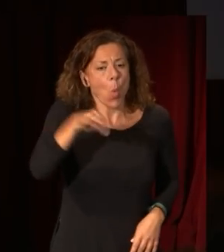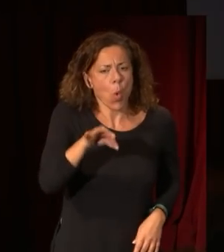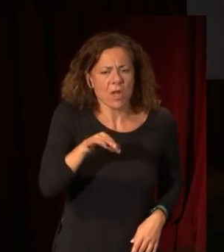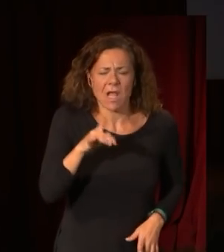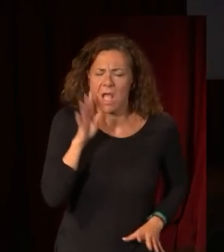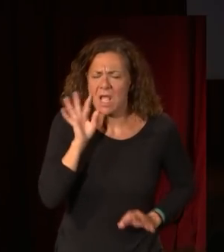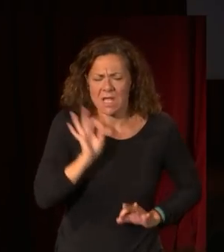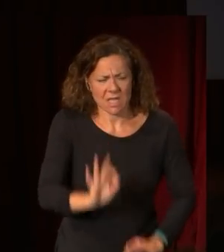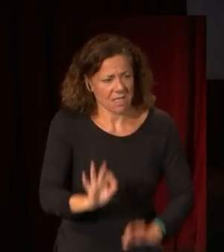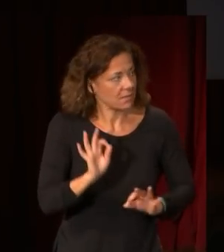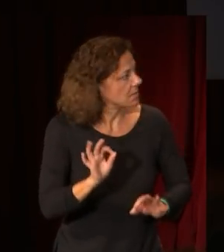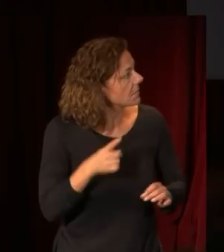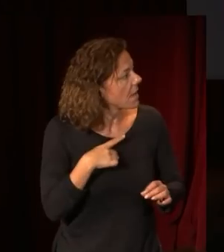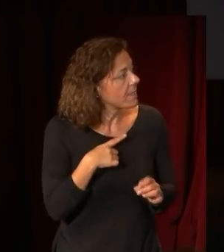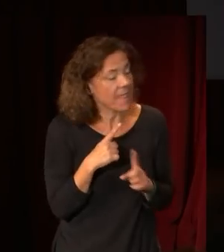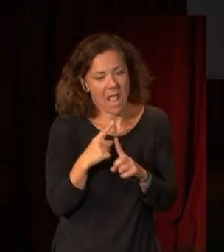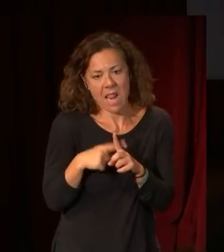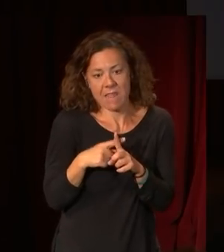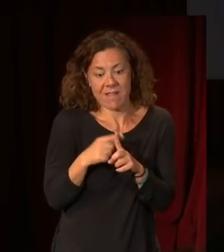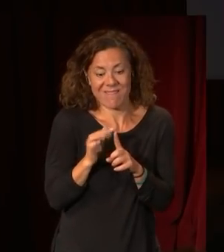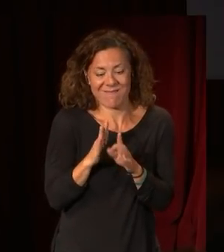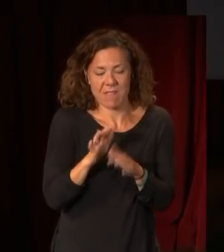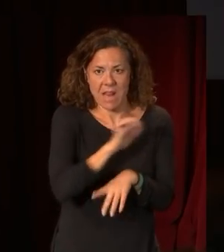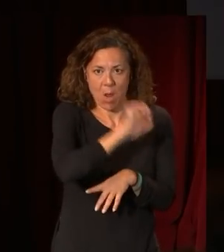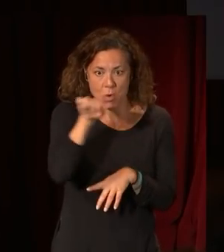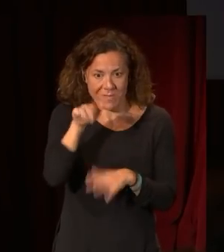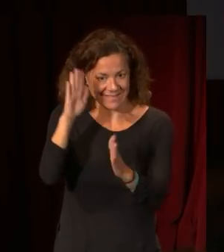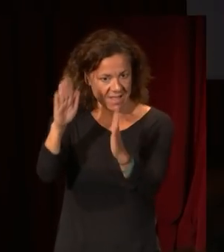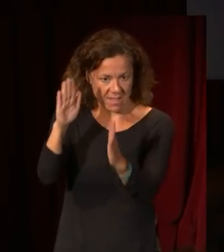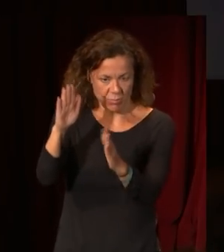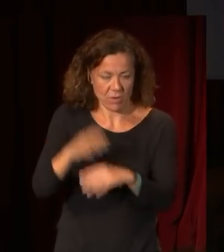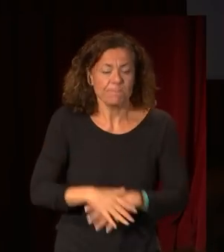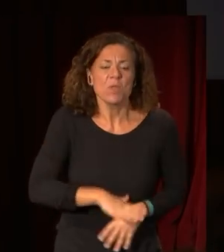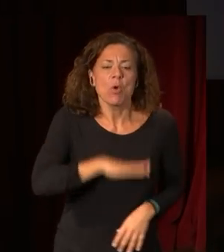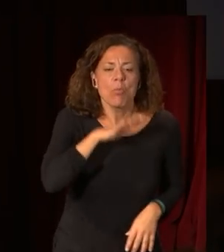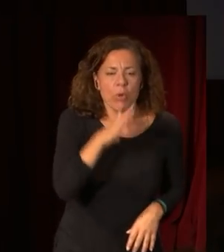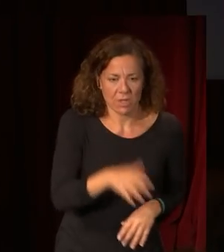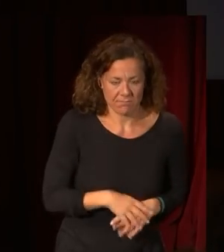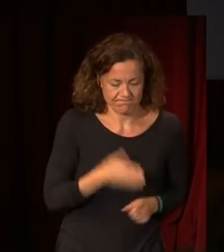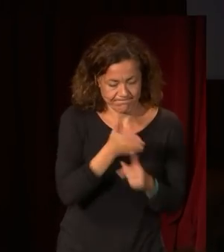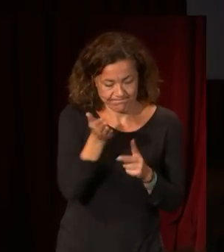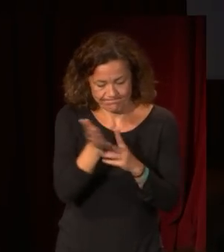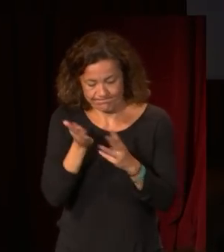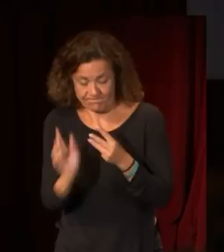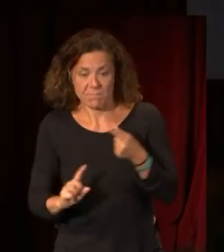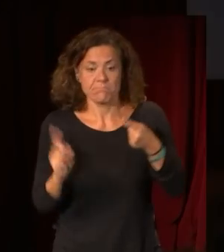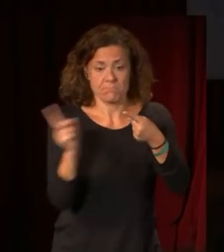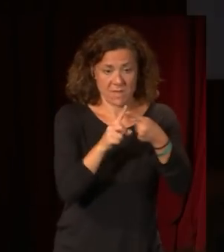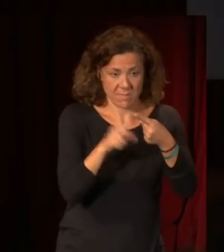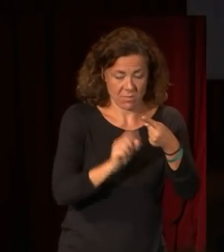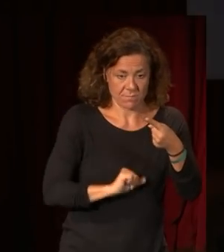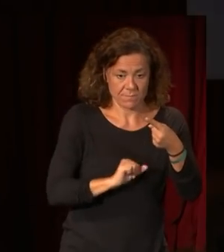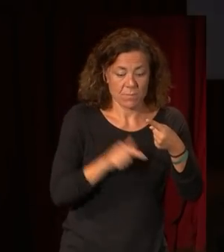extraordinaria a nivel de la europa del momento porque por varios motivos el primero es porque